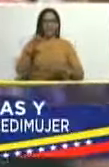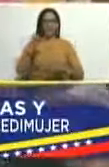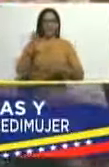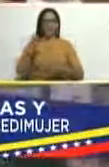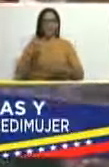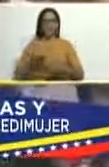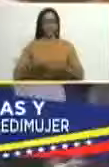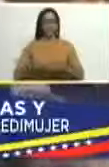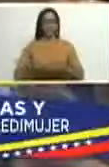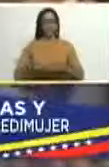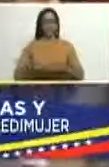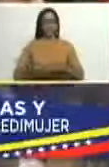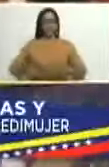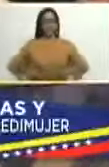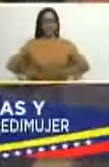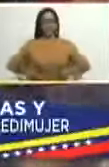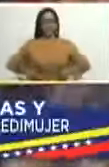déjala.